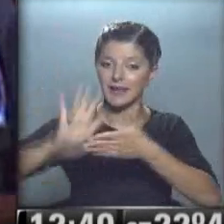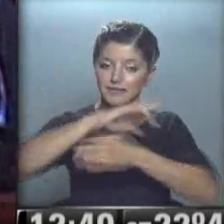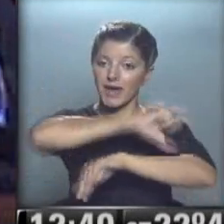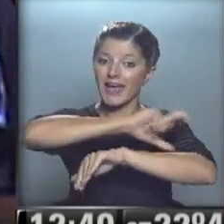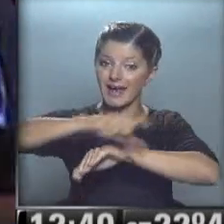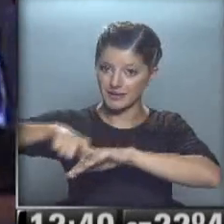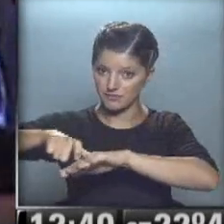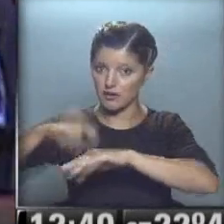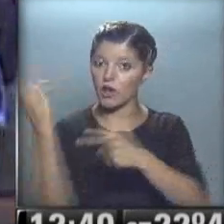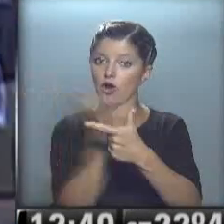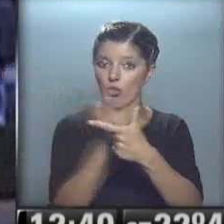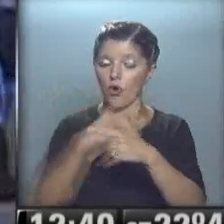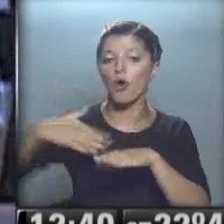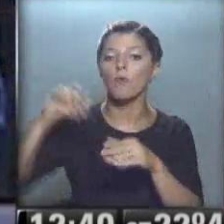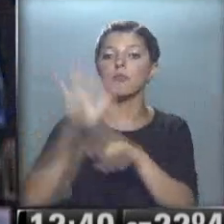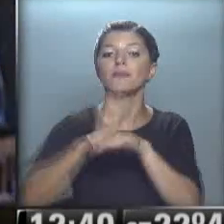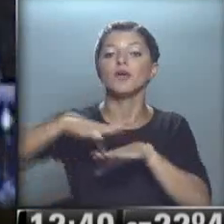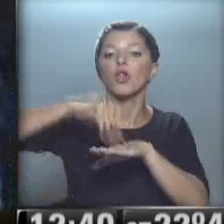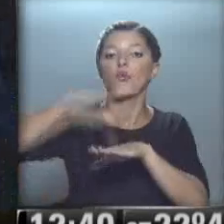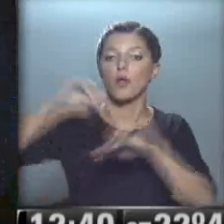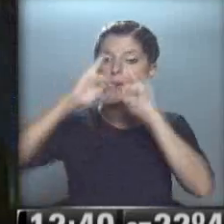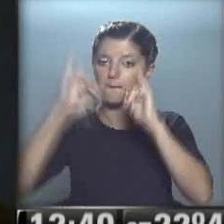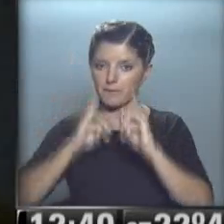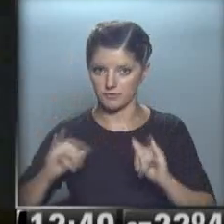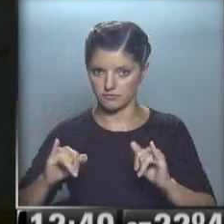Caribe como zona de